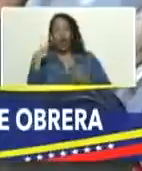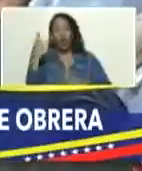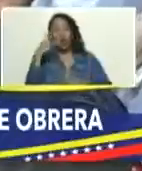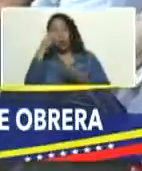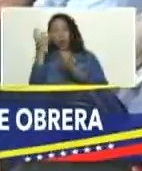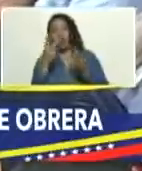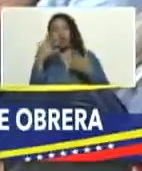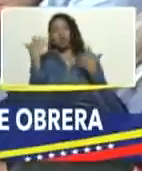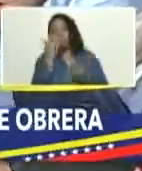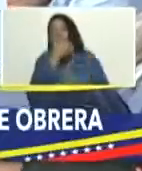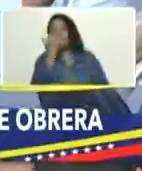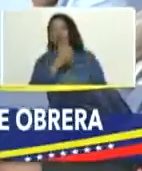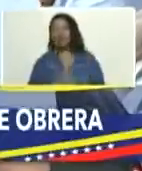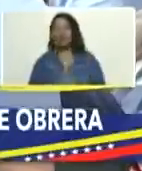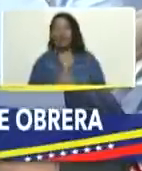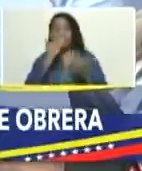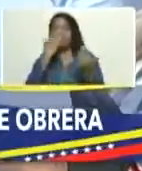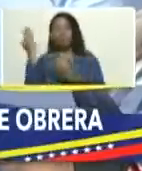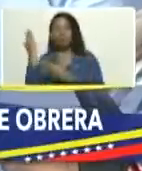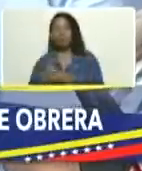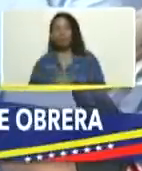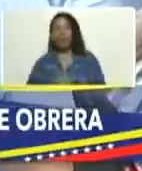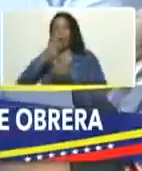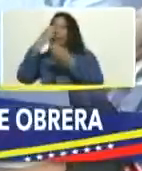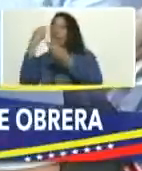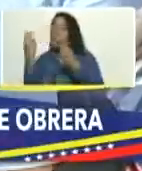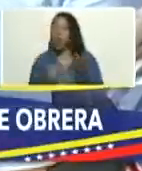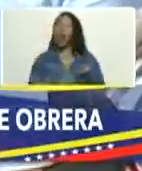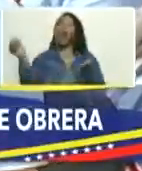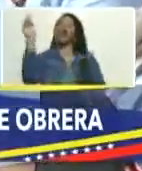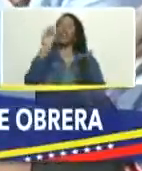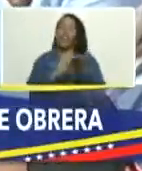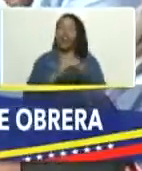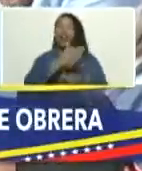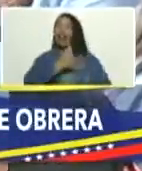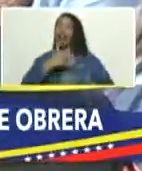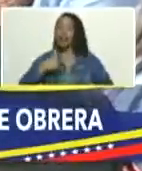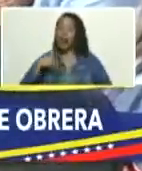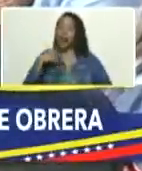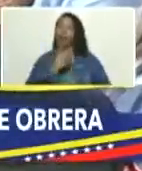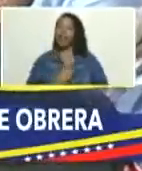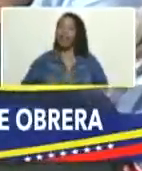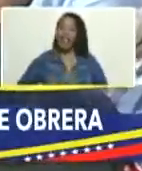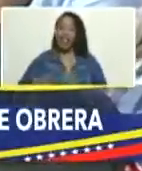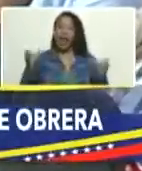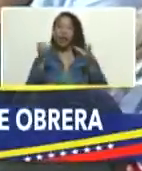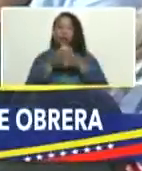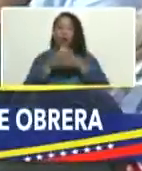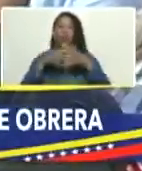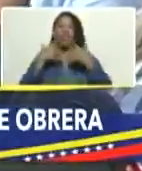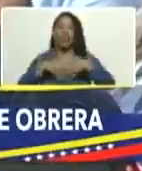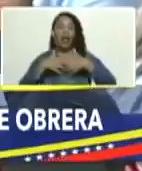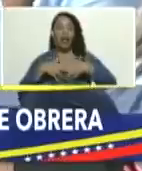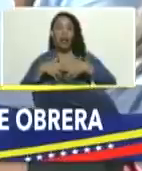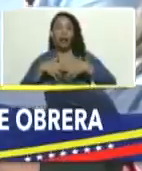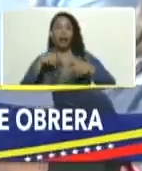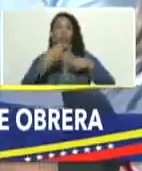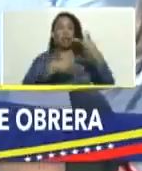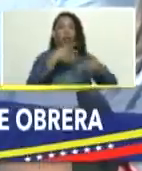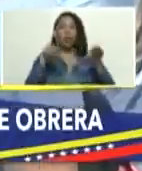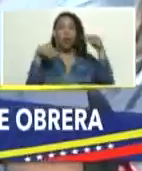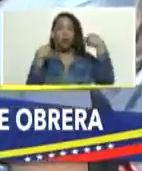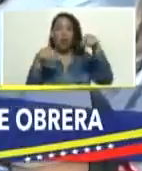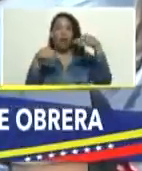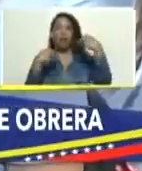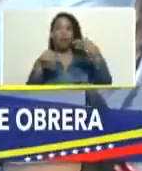Adelante. Bienvenido nuevamente, querido presidente, al Complejo Industrial Procesador de Plástico